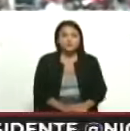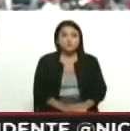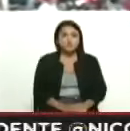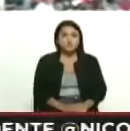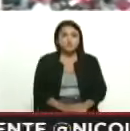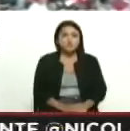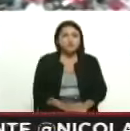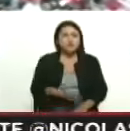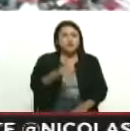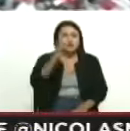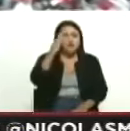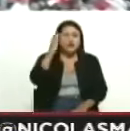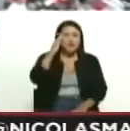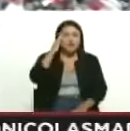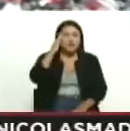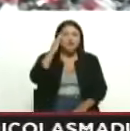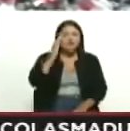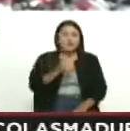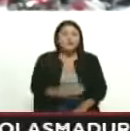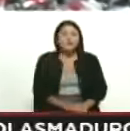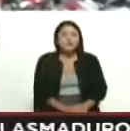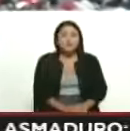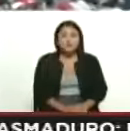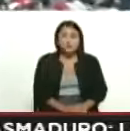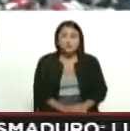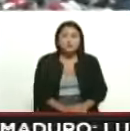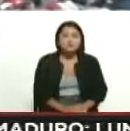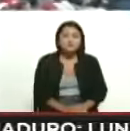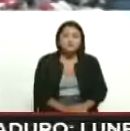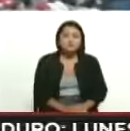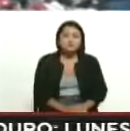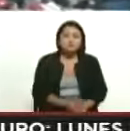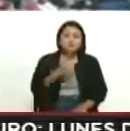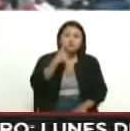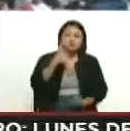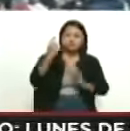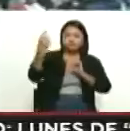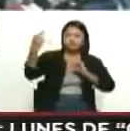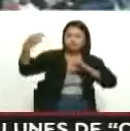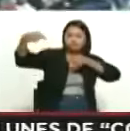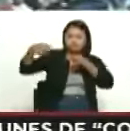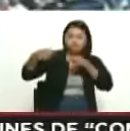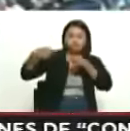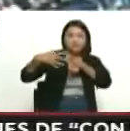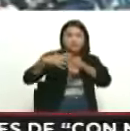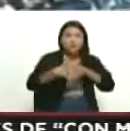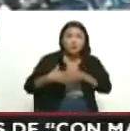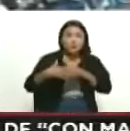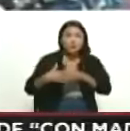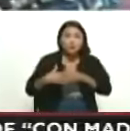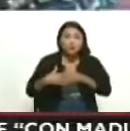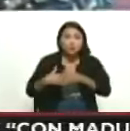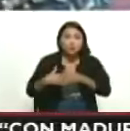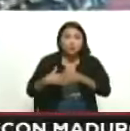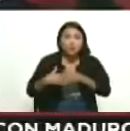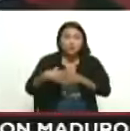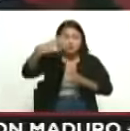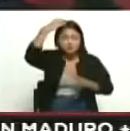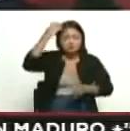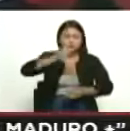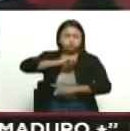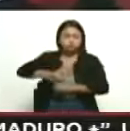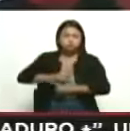que estamos enfrentados al imperio más poderoso de todos los tiempos. Mejor dicho, el imperio más poderoso de todos los